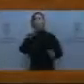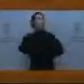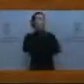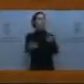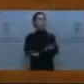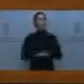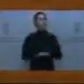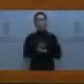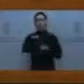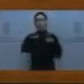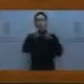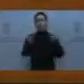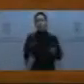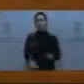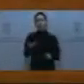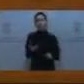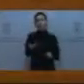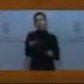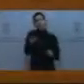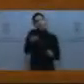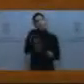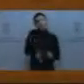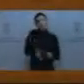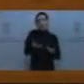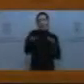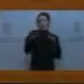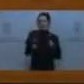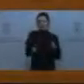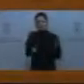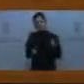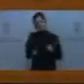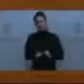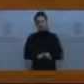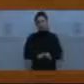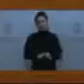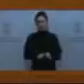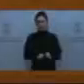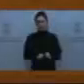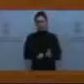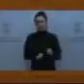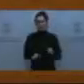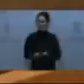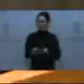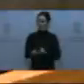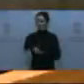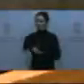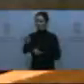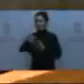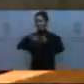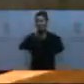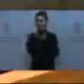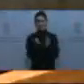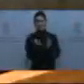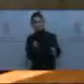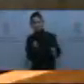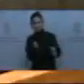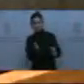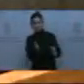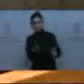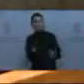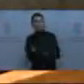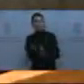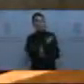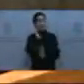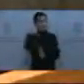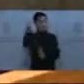cosas en Asturias que tienen este valor. Pues muchas, señor Zapico, no. A nivel europeo, a nivel mundial, el prerrománico es